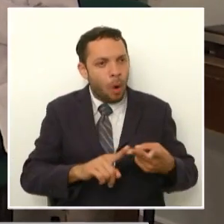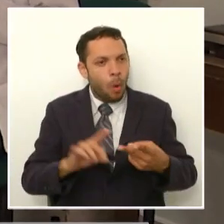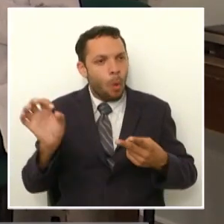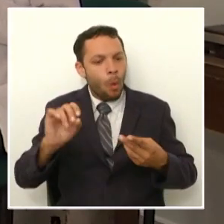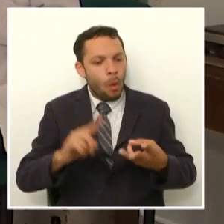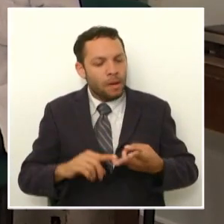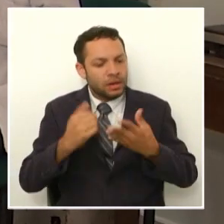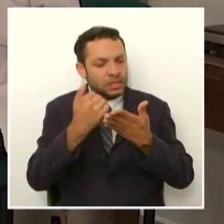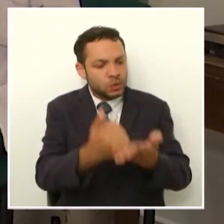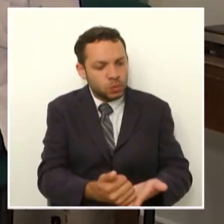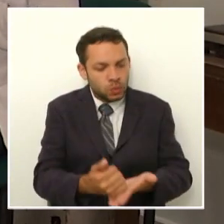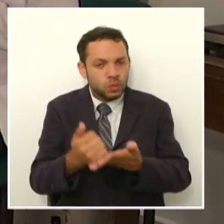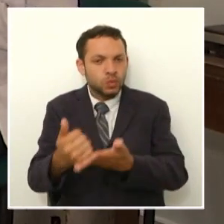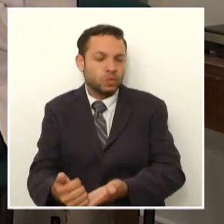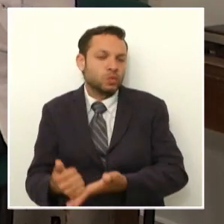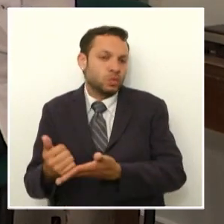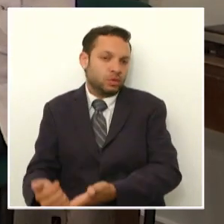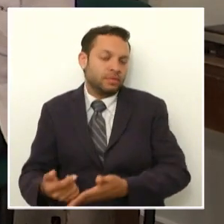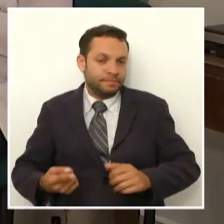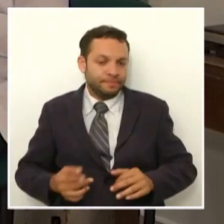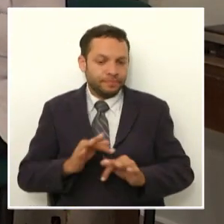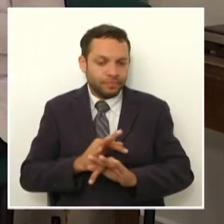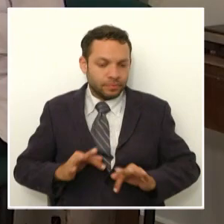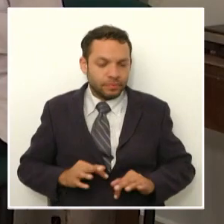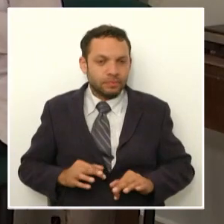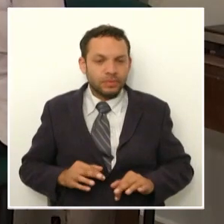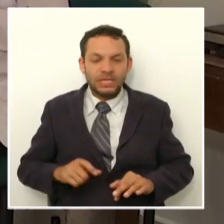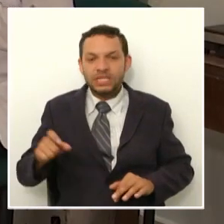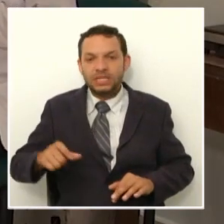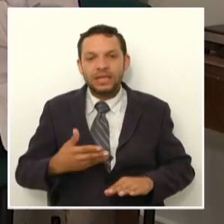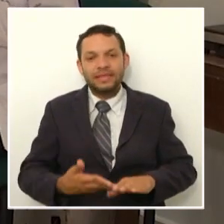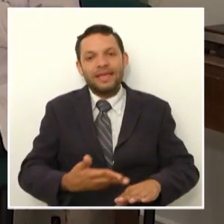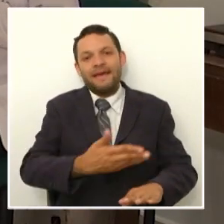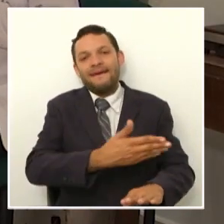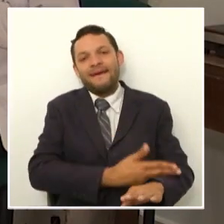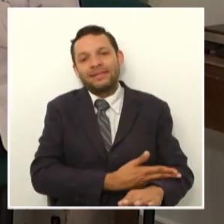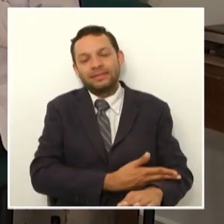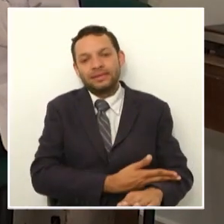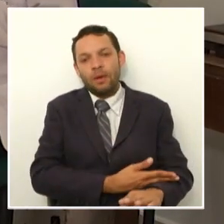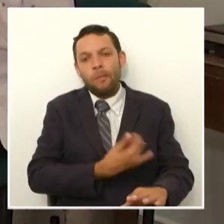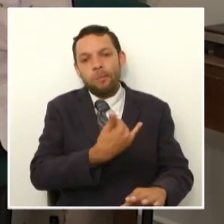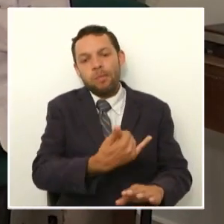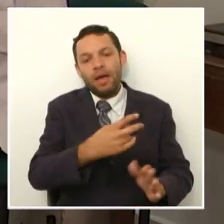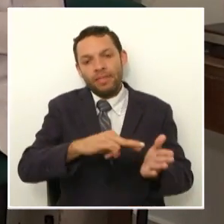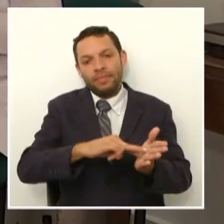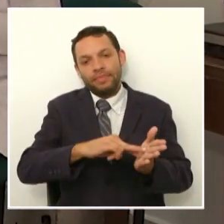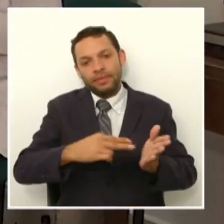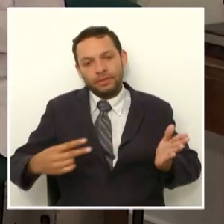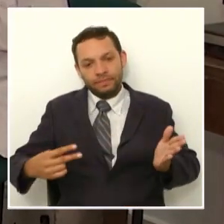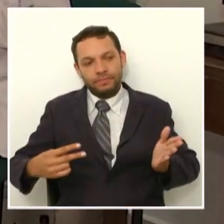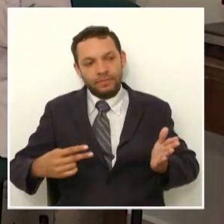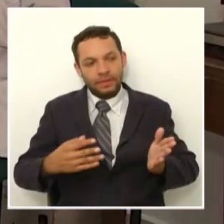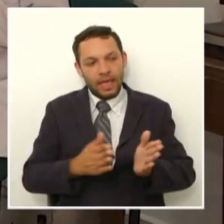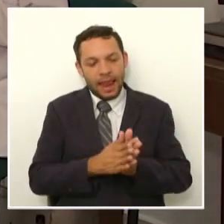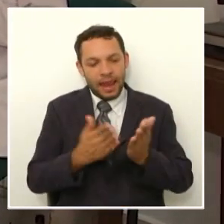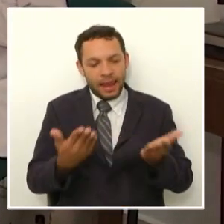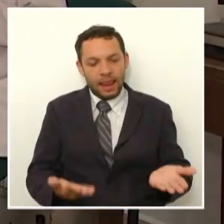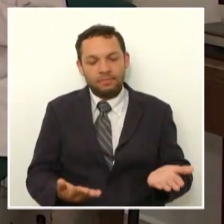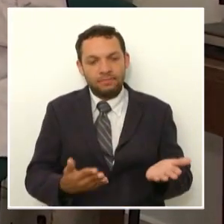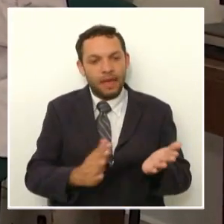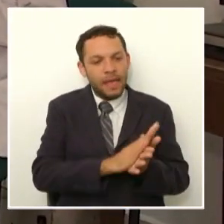ayuda diagnóstica y terapéutica, tuvo que haber existido esto. Un libro abierto como es el